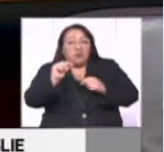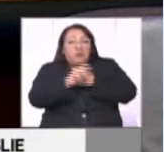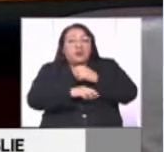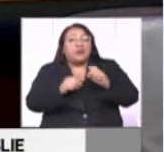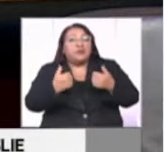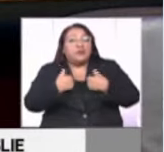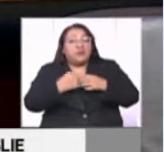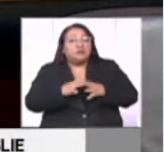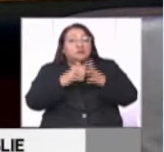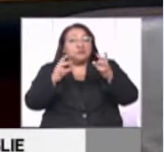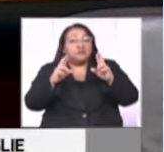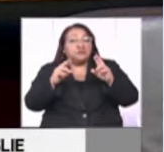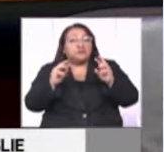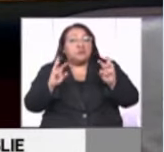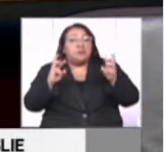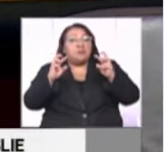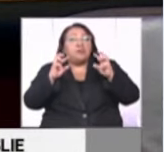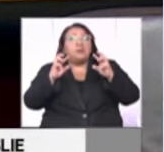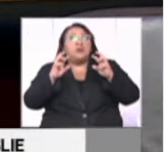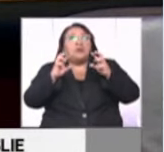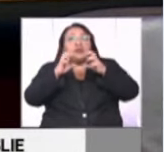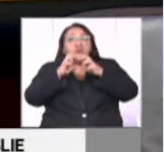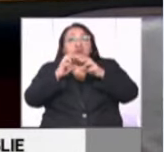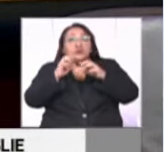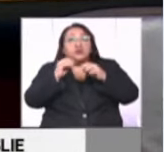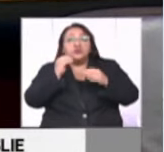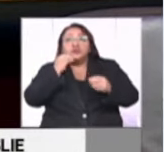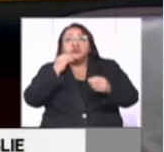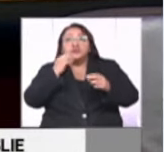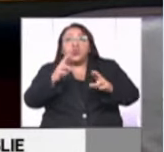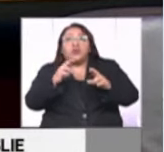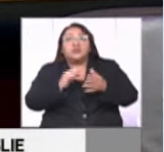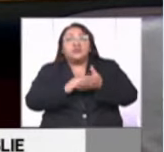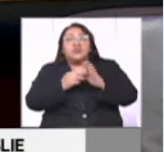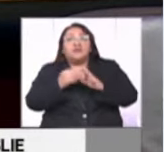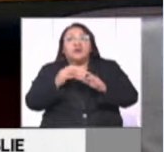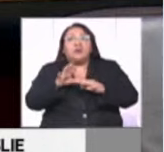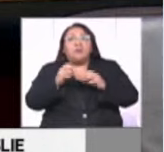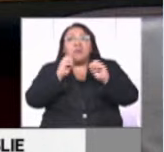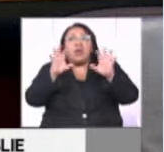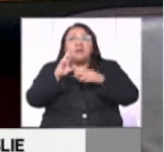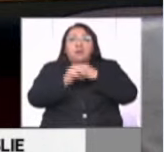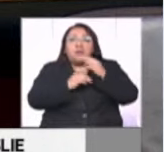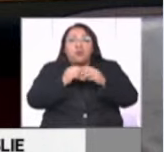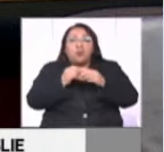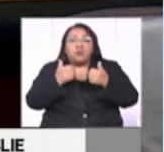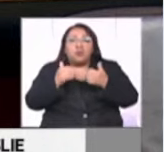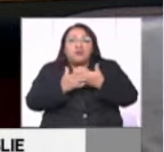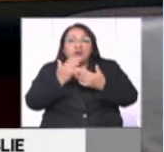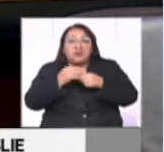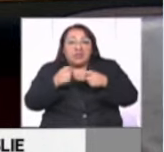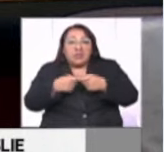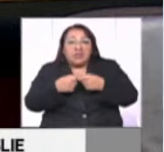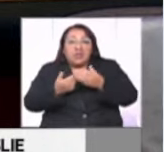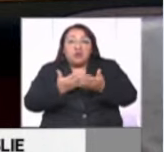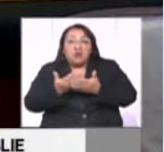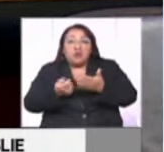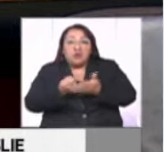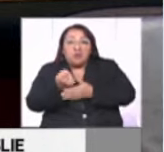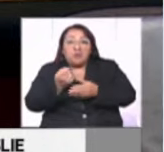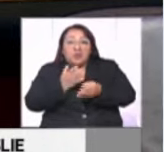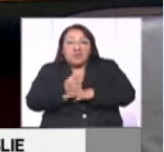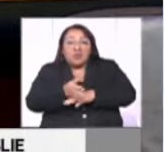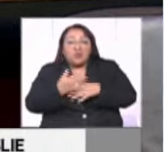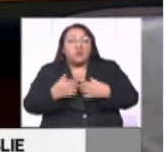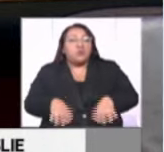que tiene una de las grandes maravillas del mundo, presidente, que funciona a través de una plataforma administrada por el Estado. ¿Ya? Y eso ha traído como consecuencia, presidente, una